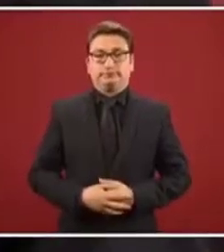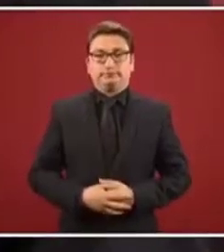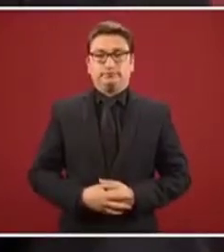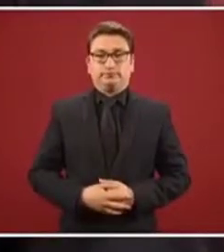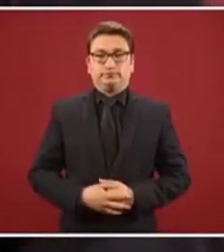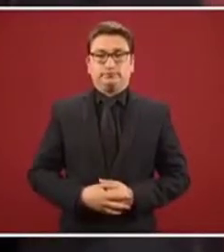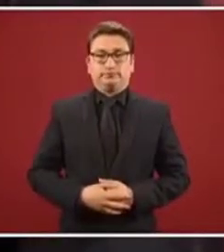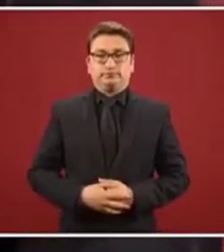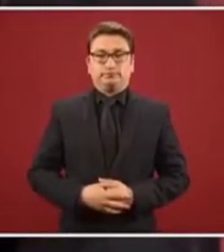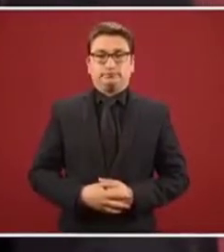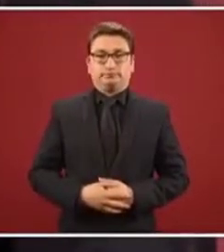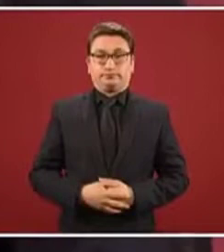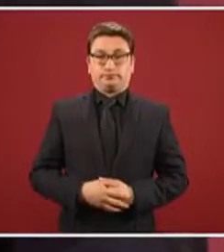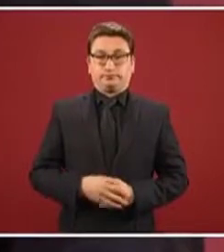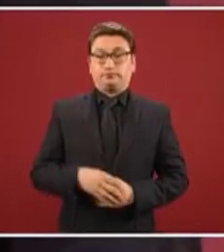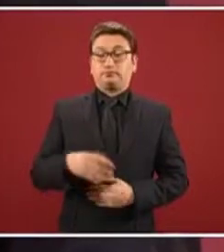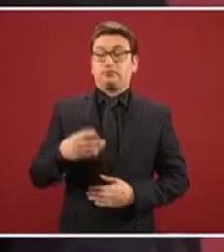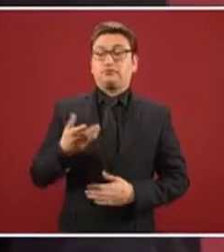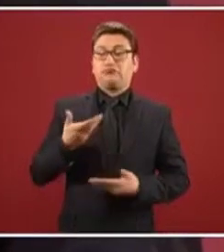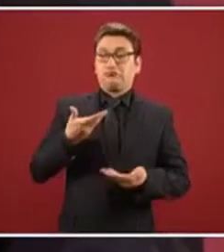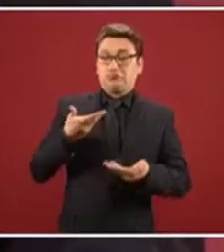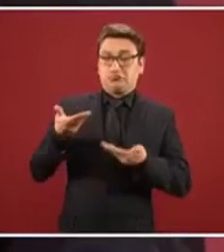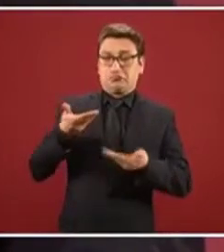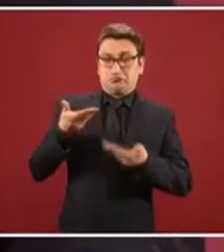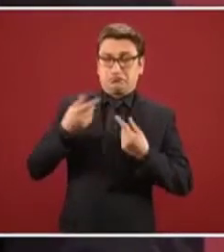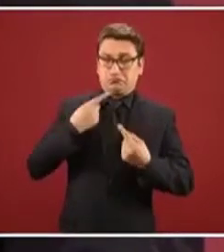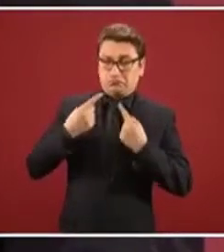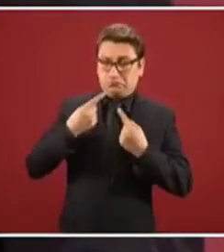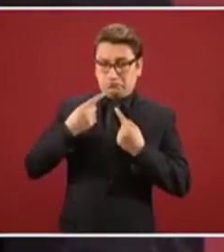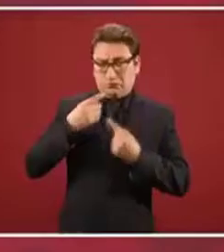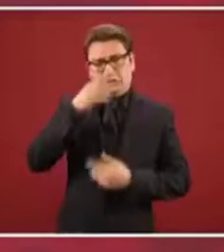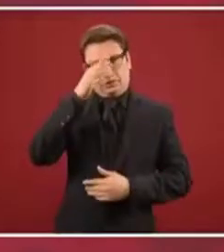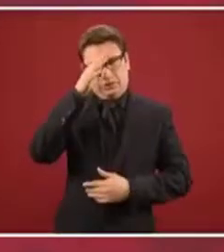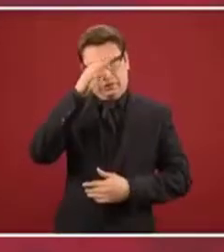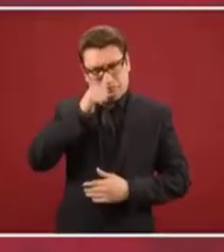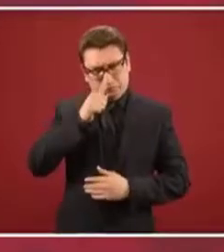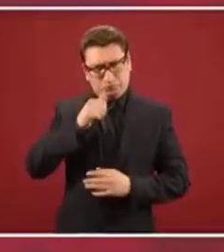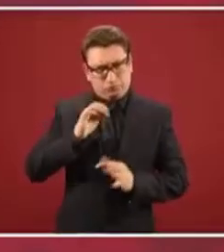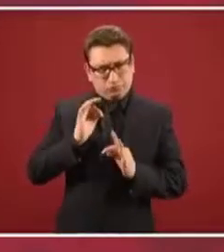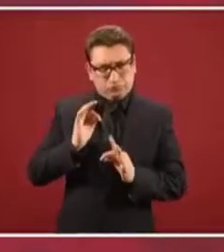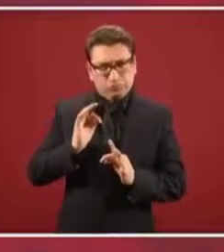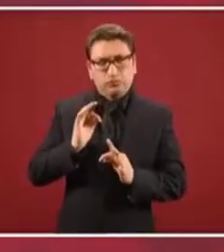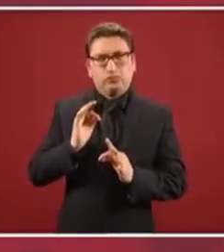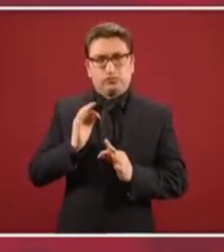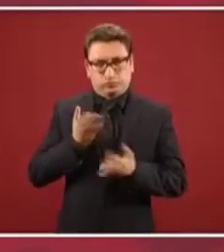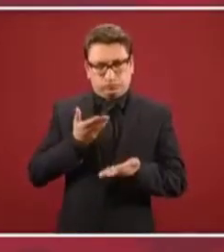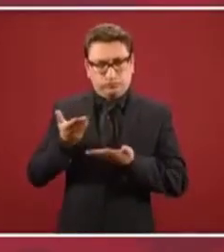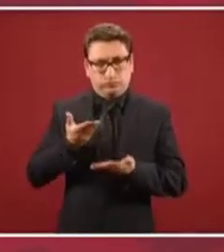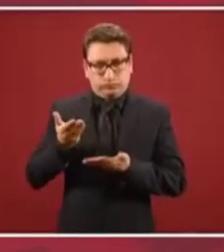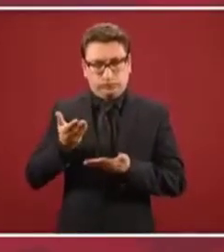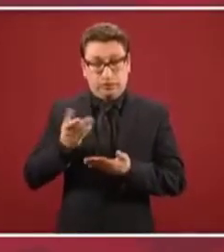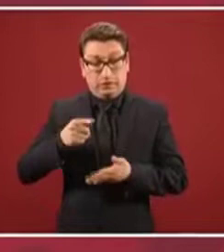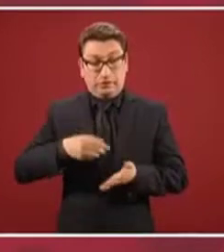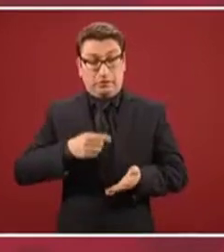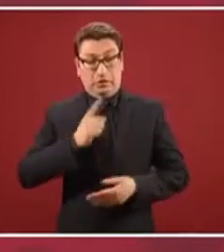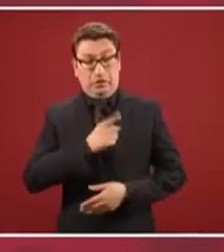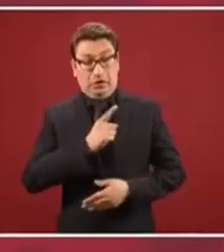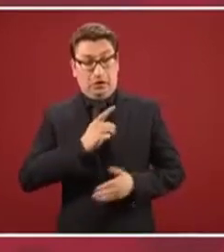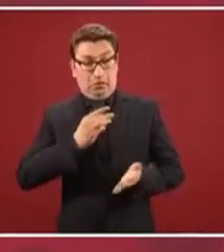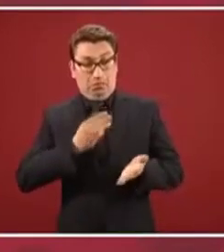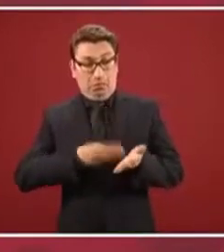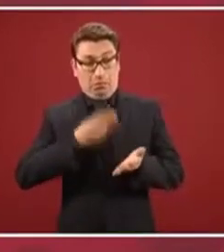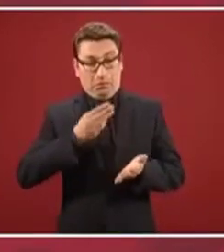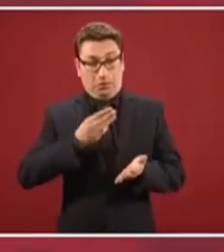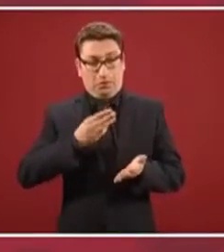Se llegó a un acuerdo en muy buenos términos, se alejó esa posibilidad